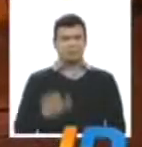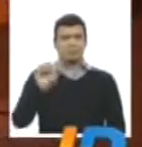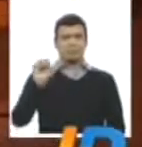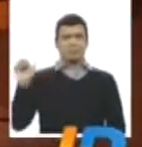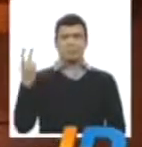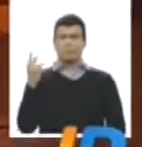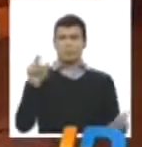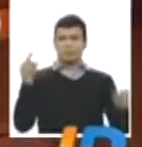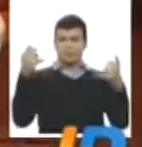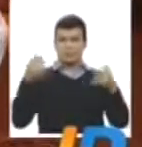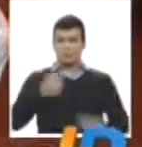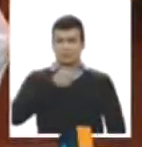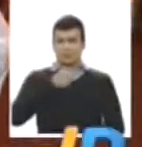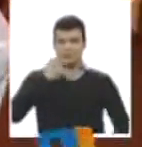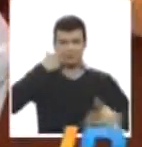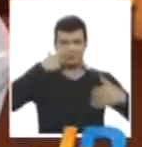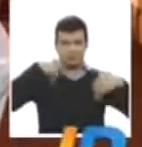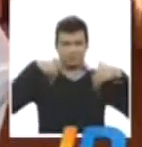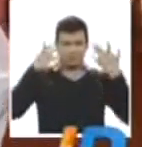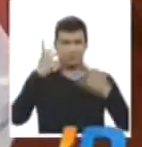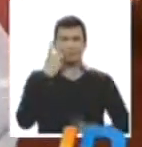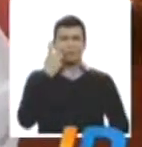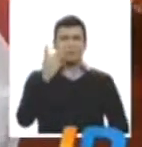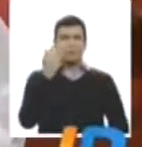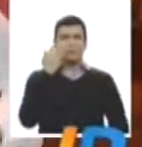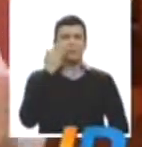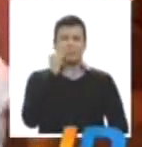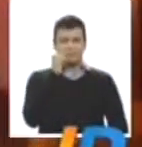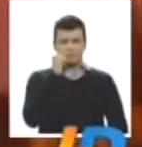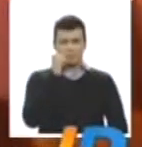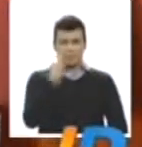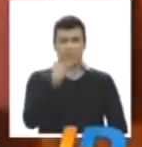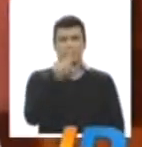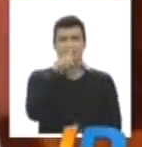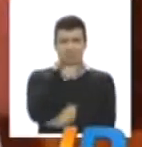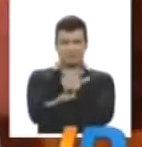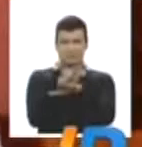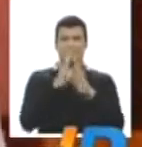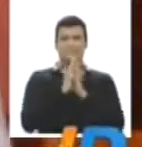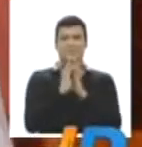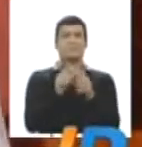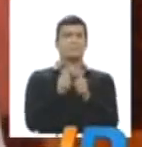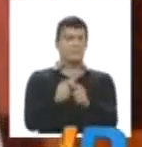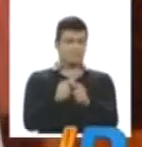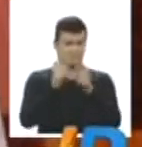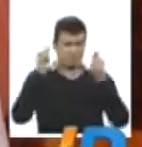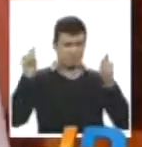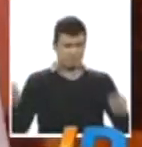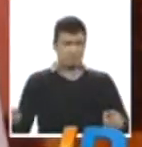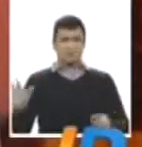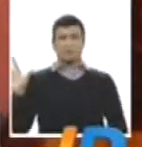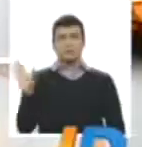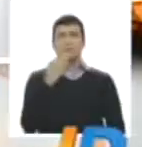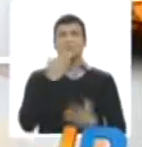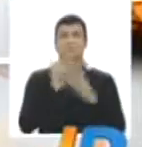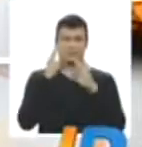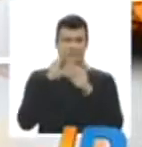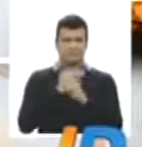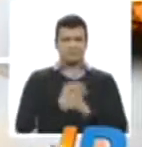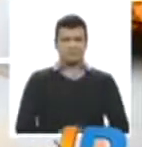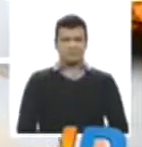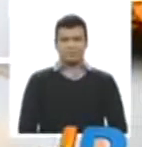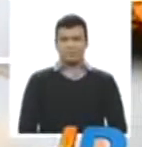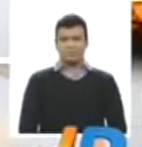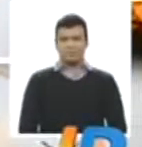María Fernanda y Sofía, así llegamos al final de las notas del entretenimiento. Nosotros tenemos una cita de nuevo mañana con más información. Les deseo a todos